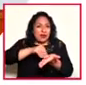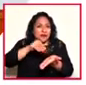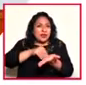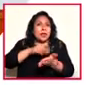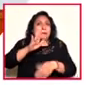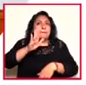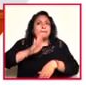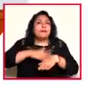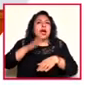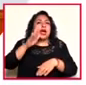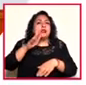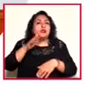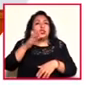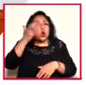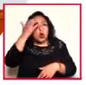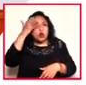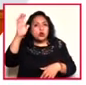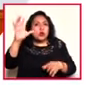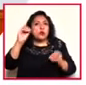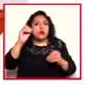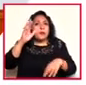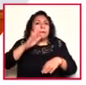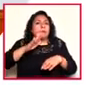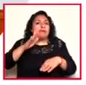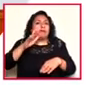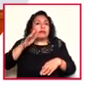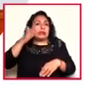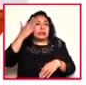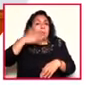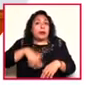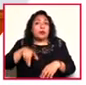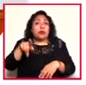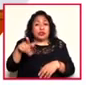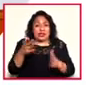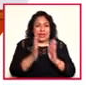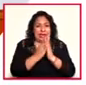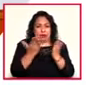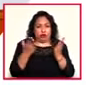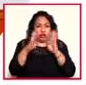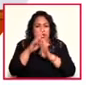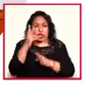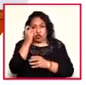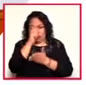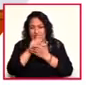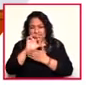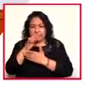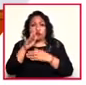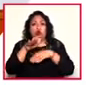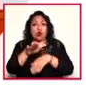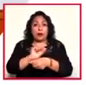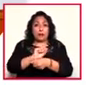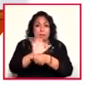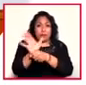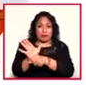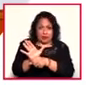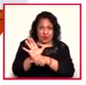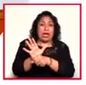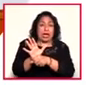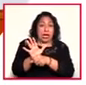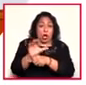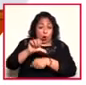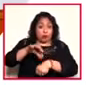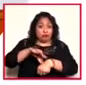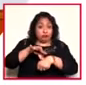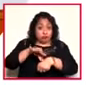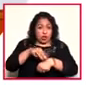que ignoramos que lo que sabemos. El libro cierra con dos ensayos sobre esta pandemia de coronavirus que estamos viviendo. En uno